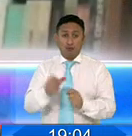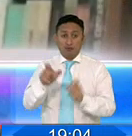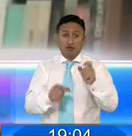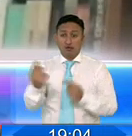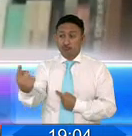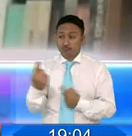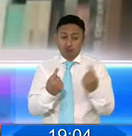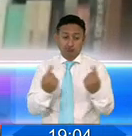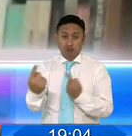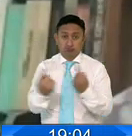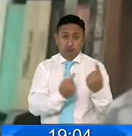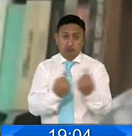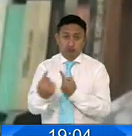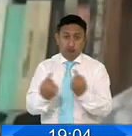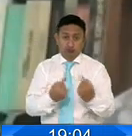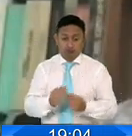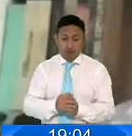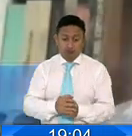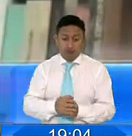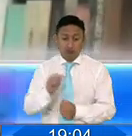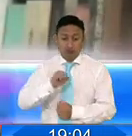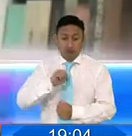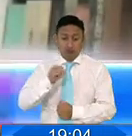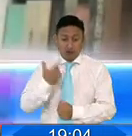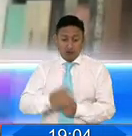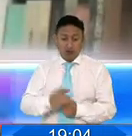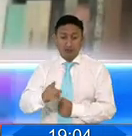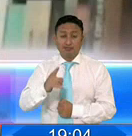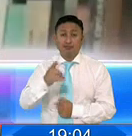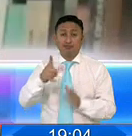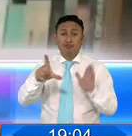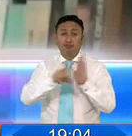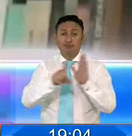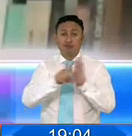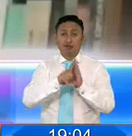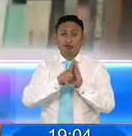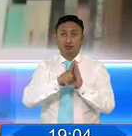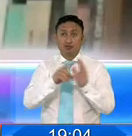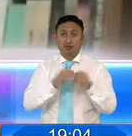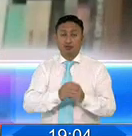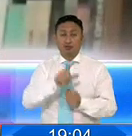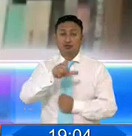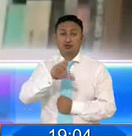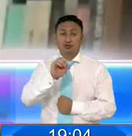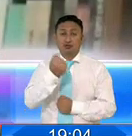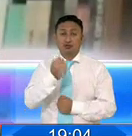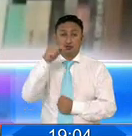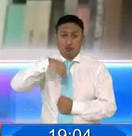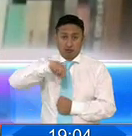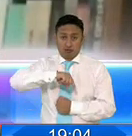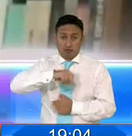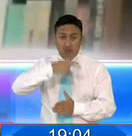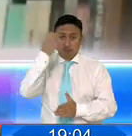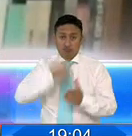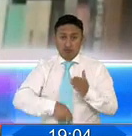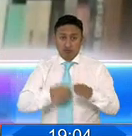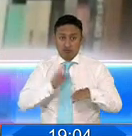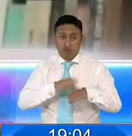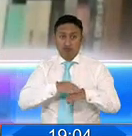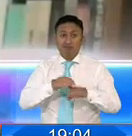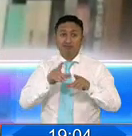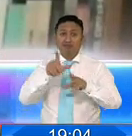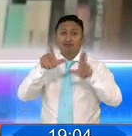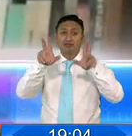acá, que existe una infracción a la Ley Orgánica de la Función Legislativa relacionada al